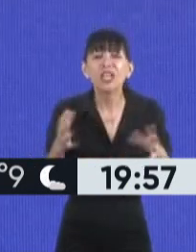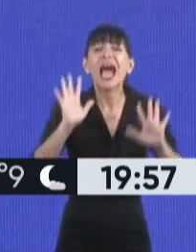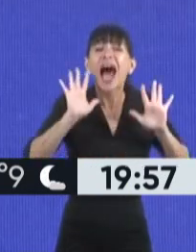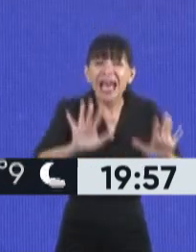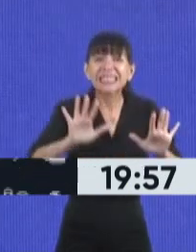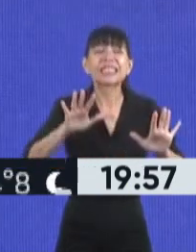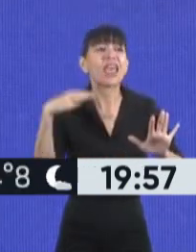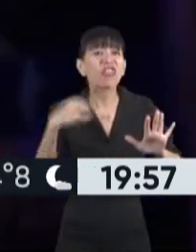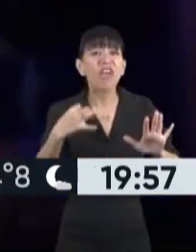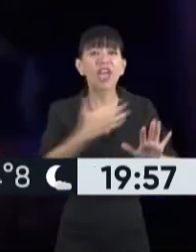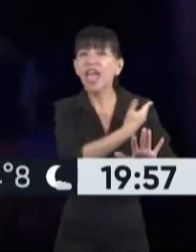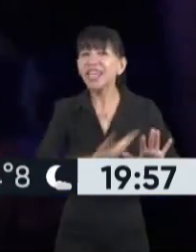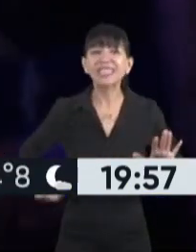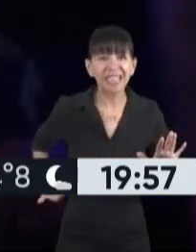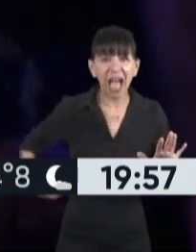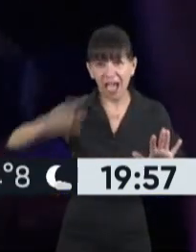debe promover un Estado.